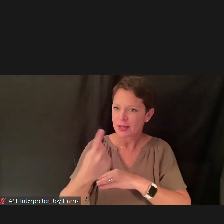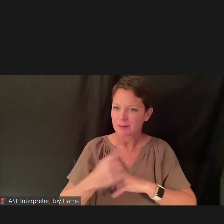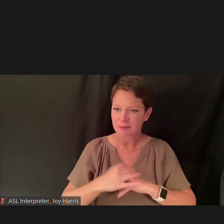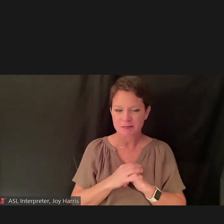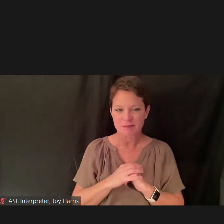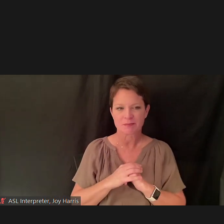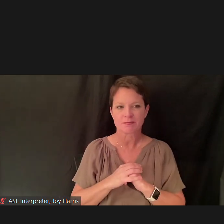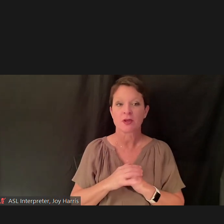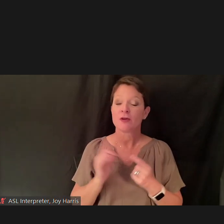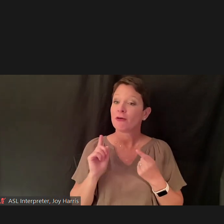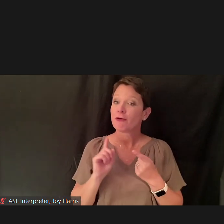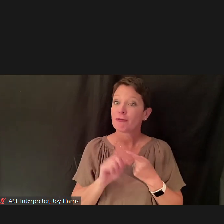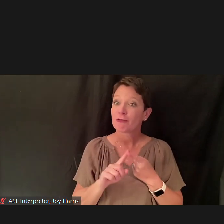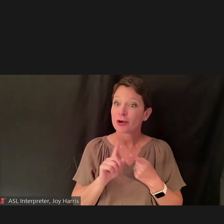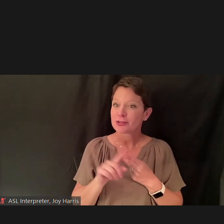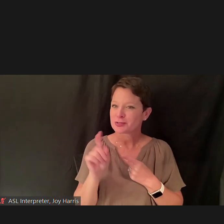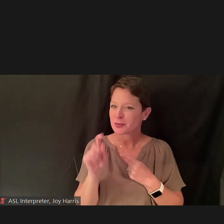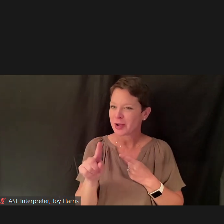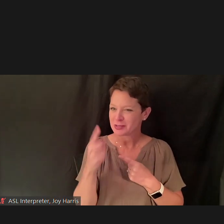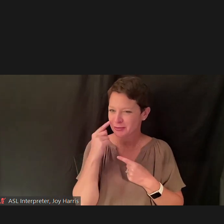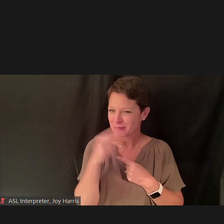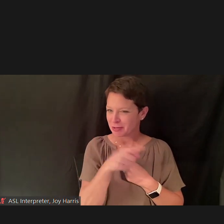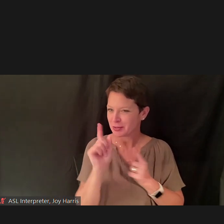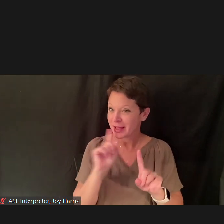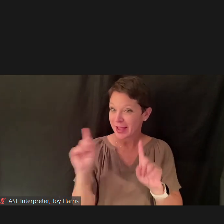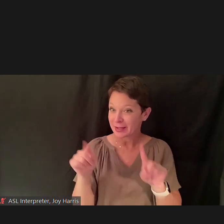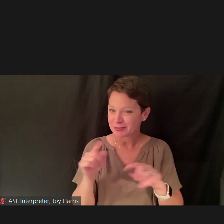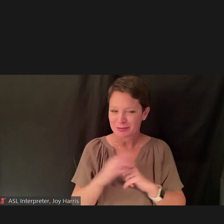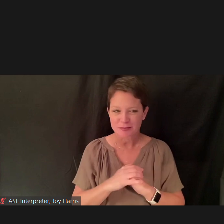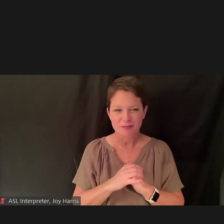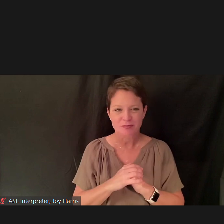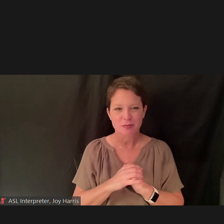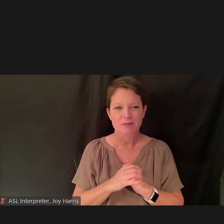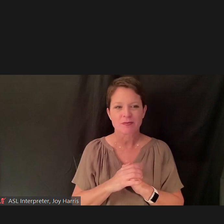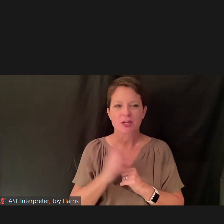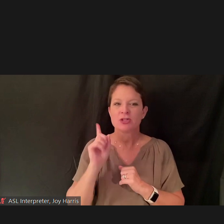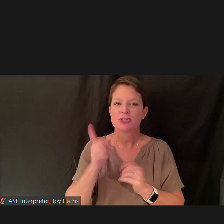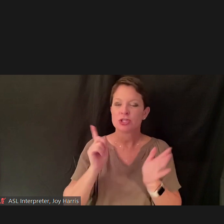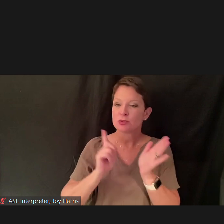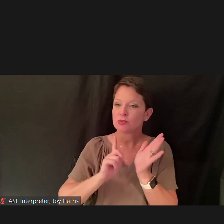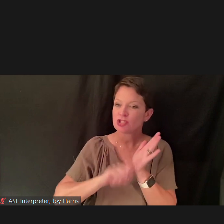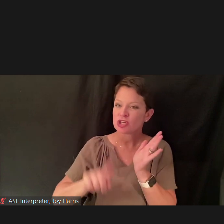de que comencemos, vamos a tener encuestas. La primera pregunta: